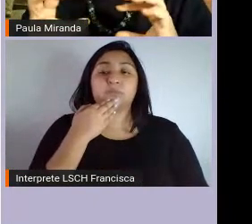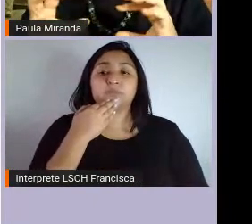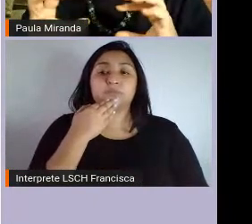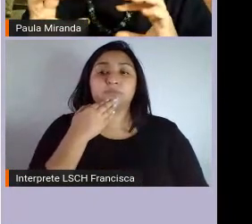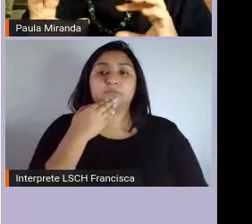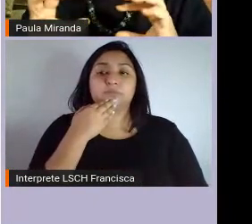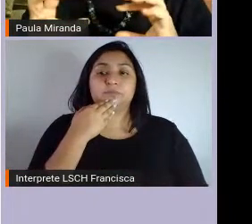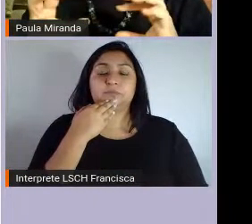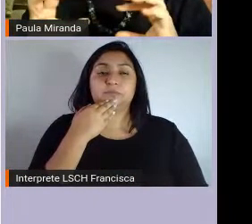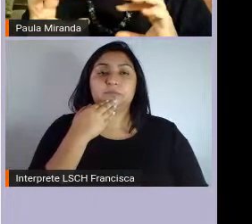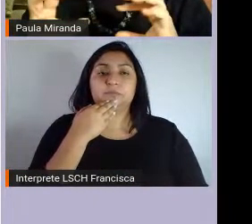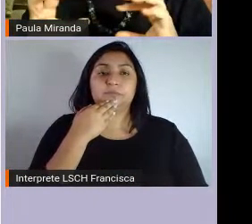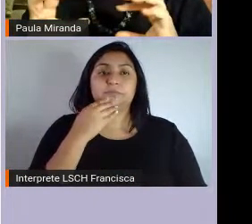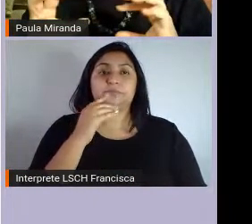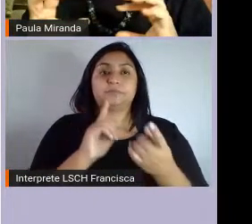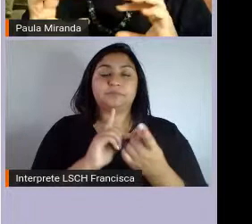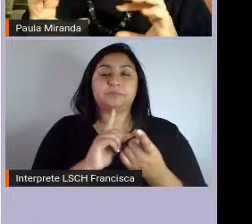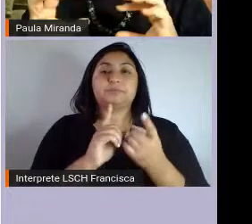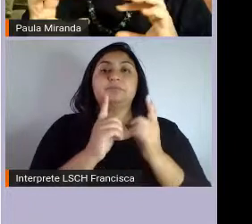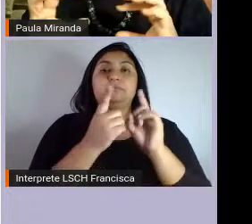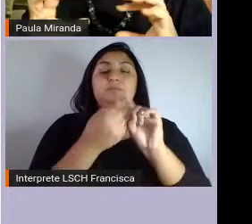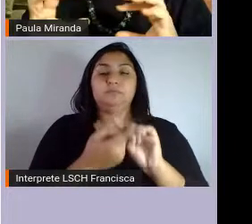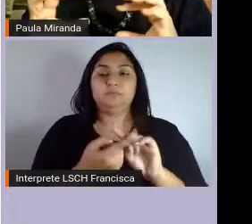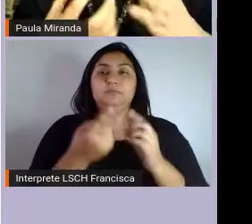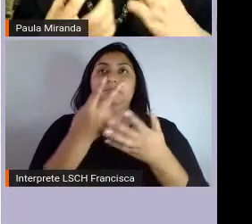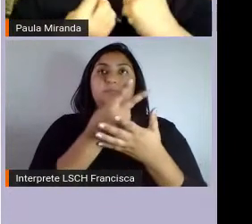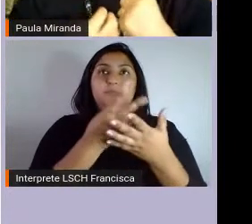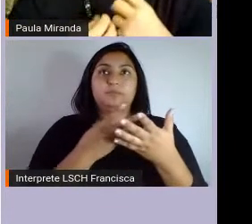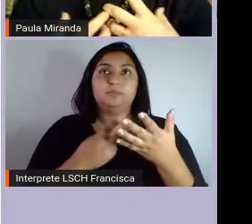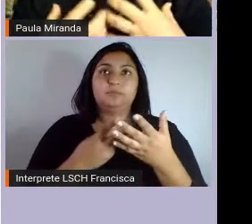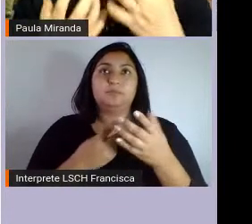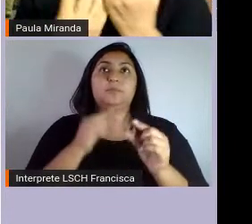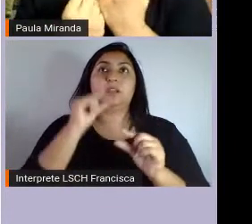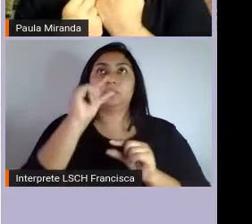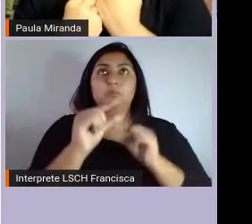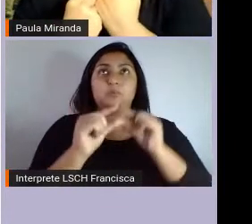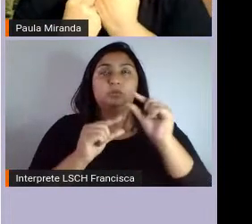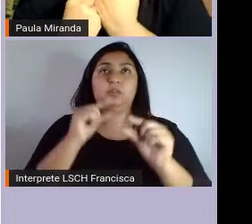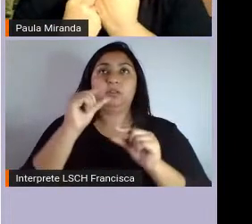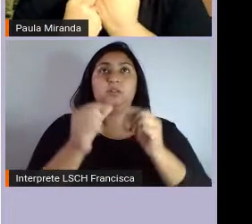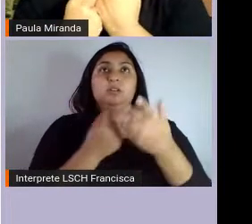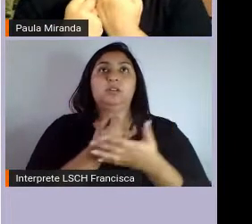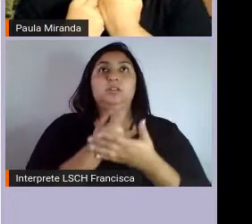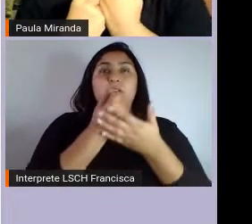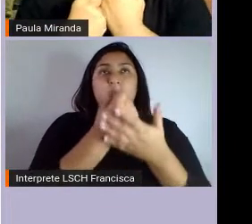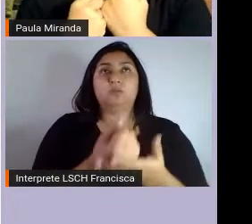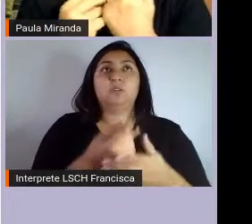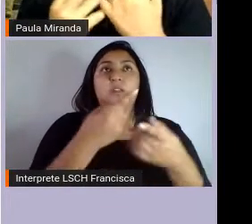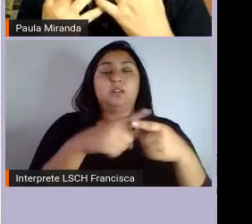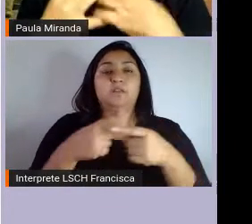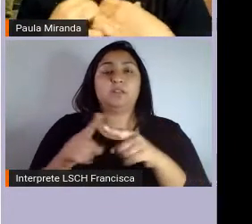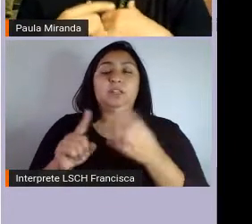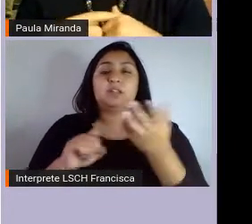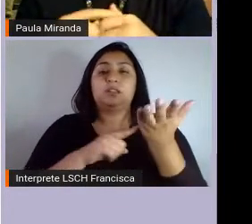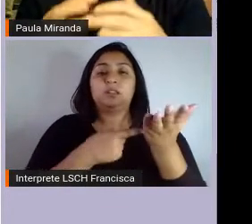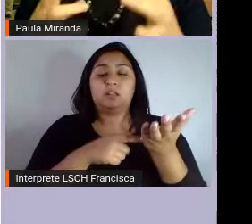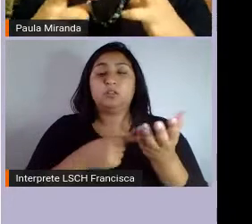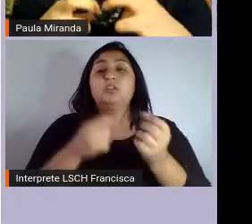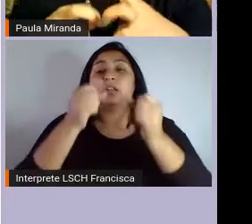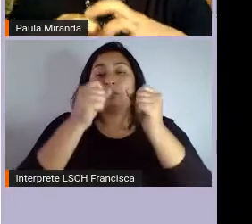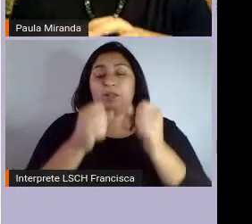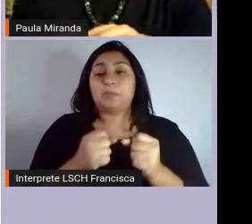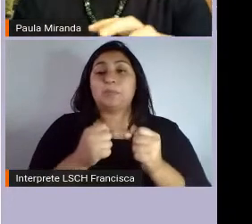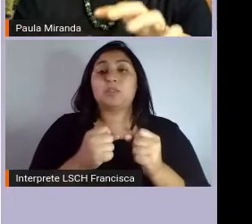va cambiando su arte a medida que ella se ayuda de distintas tecnologías para componerlo. Entonces es distinto cuando